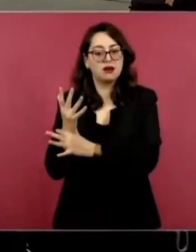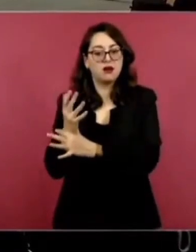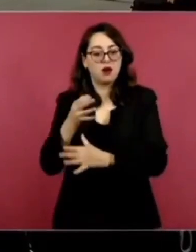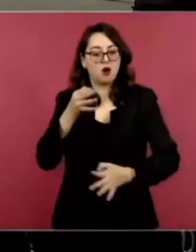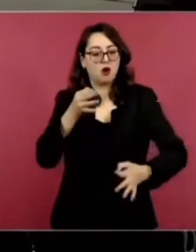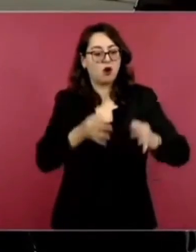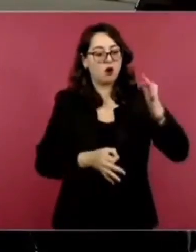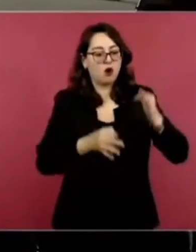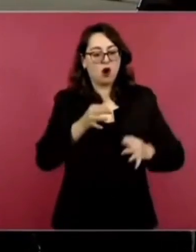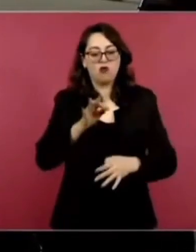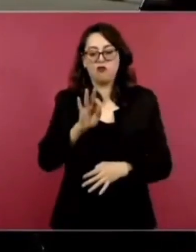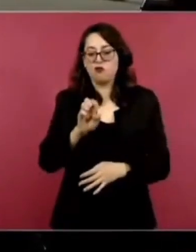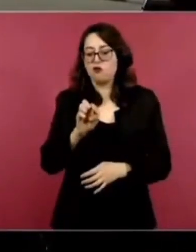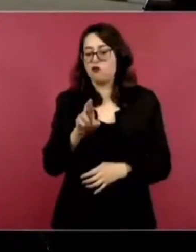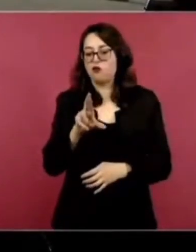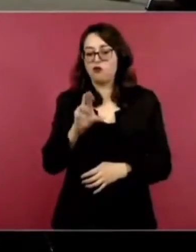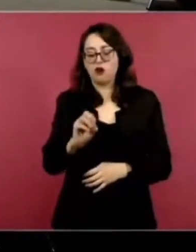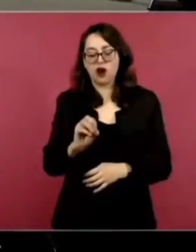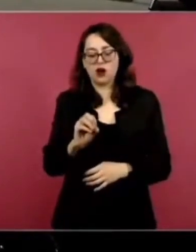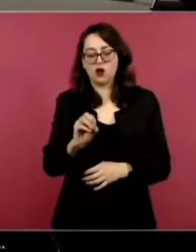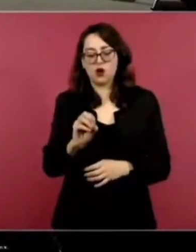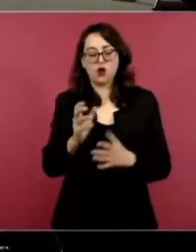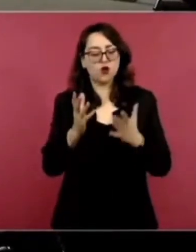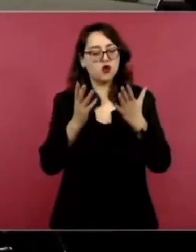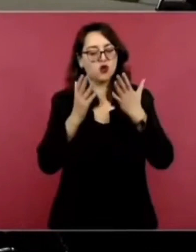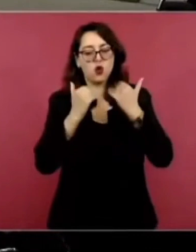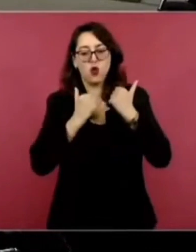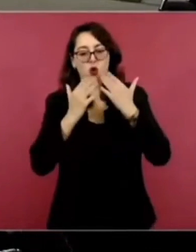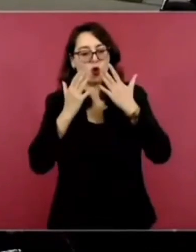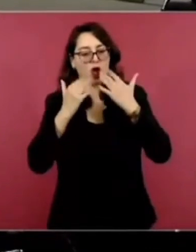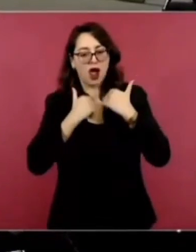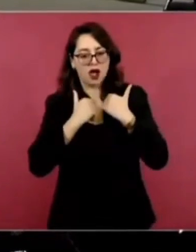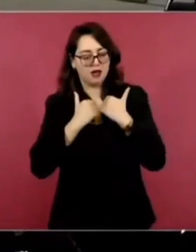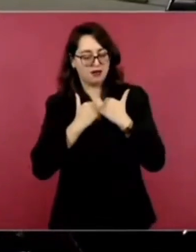no sé si en delitos